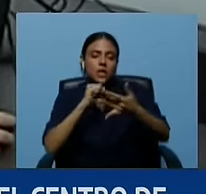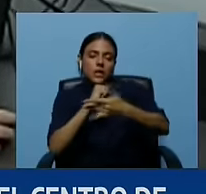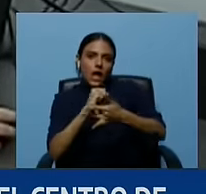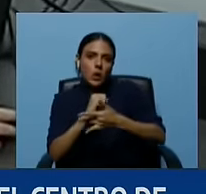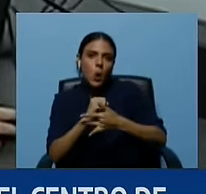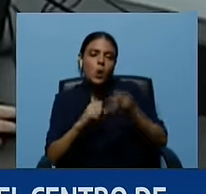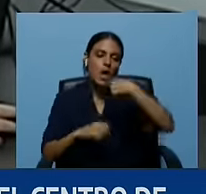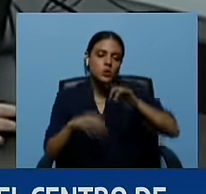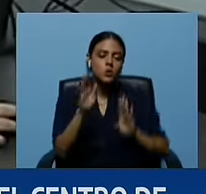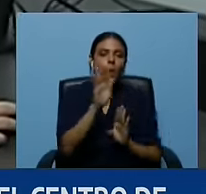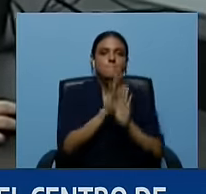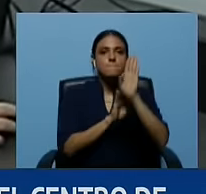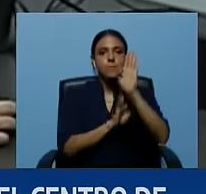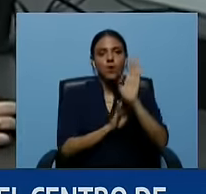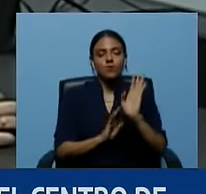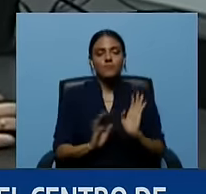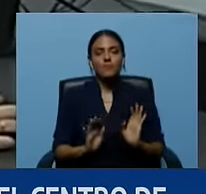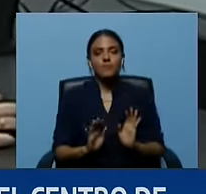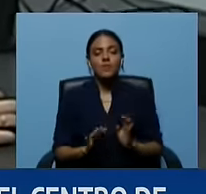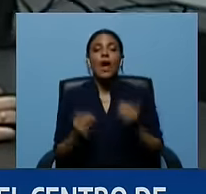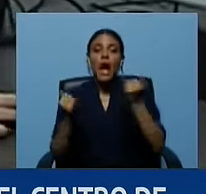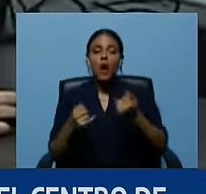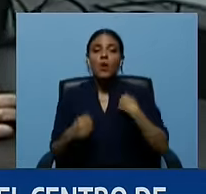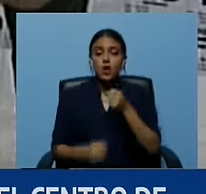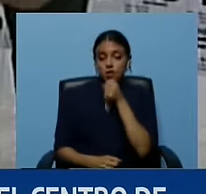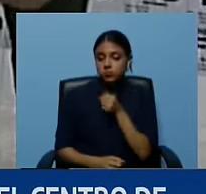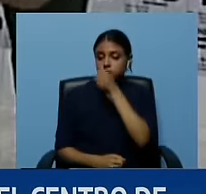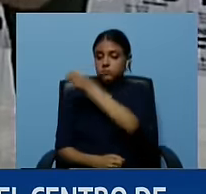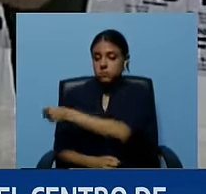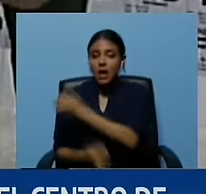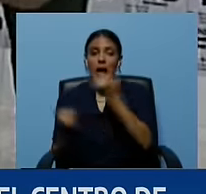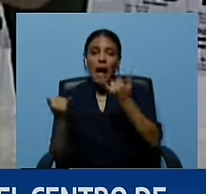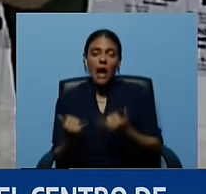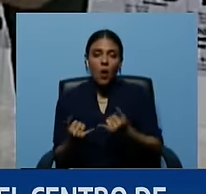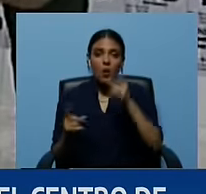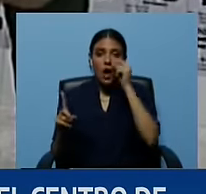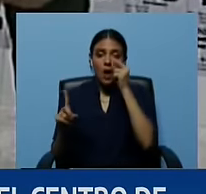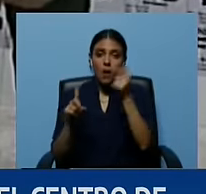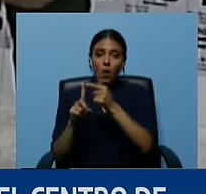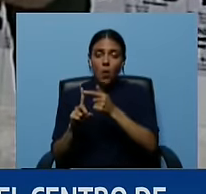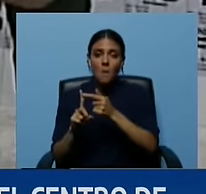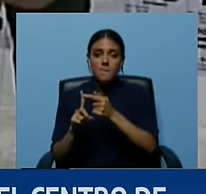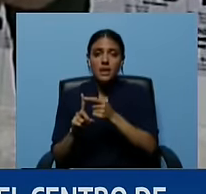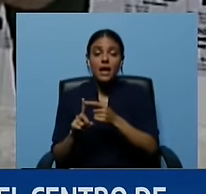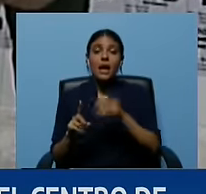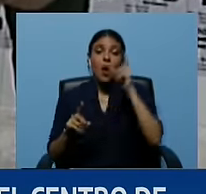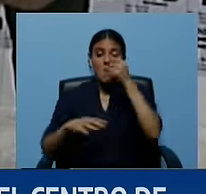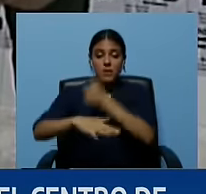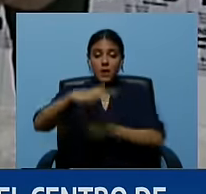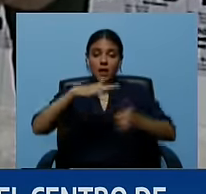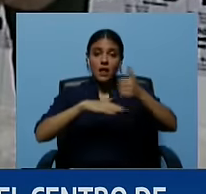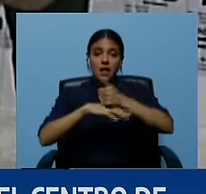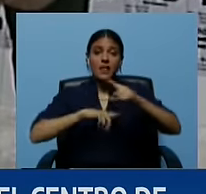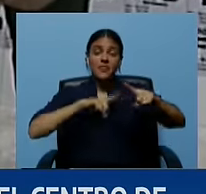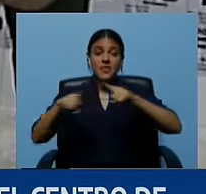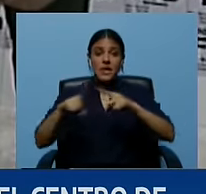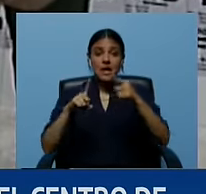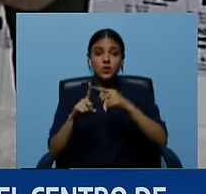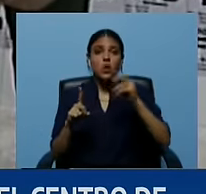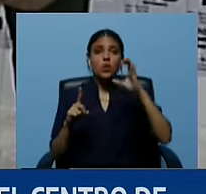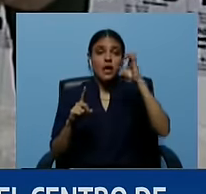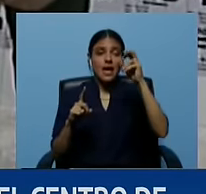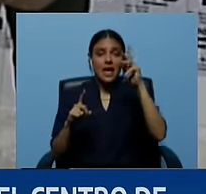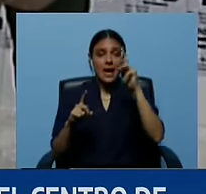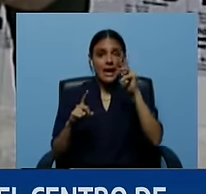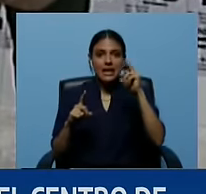tecnológico. Voy a darle la palabra ahora a nuestro apreciado decano, el doctor Ernesto Fuenmayor, decano